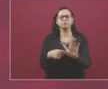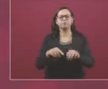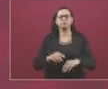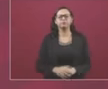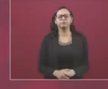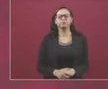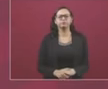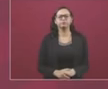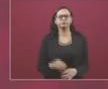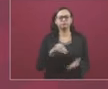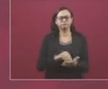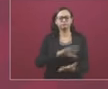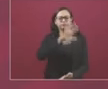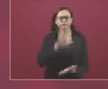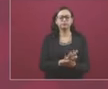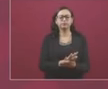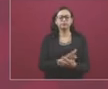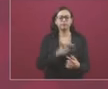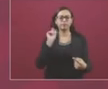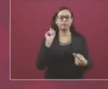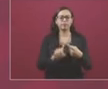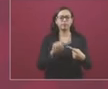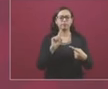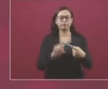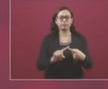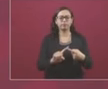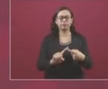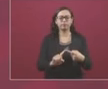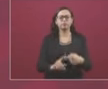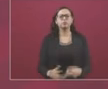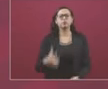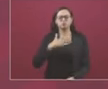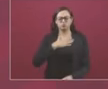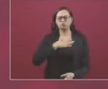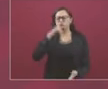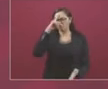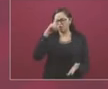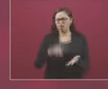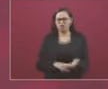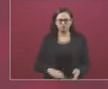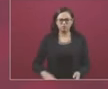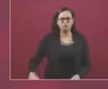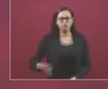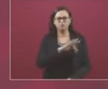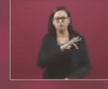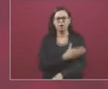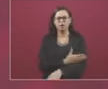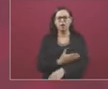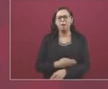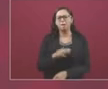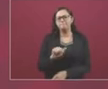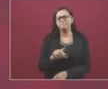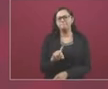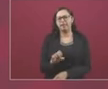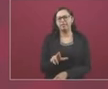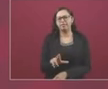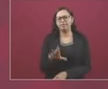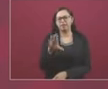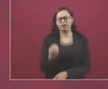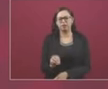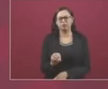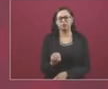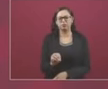1 soy madre vista y partidario de los principios